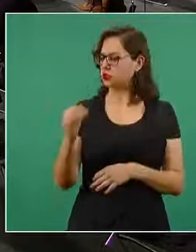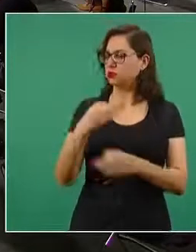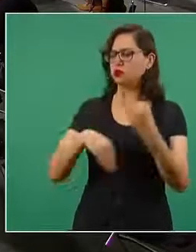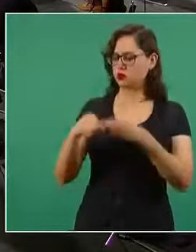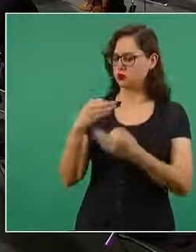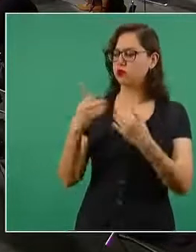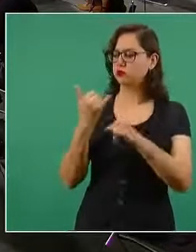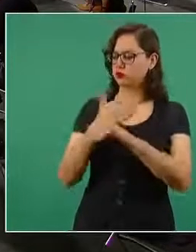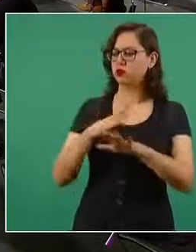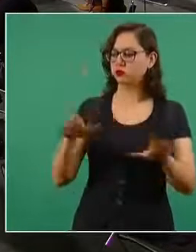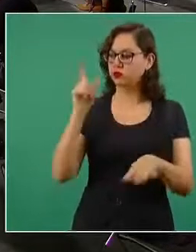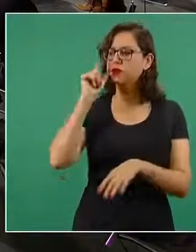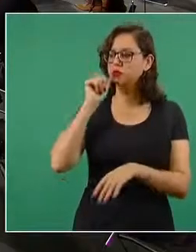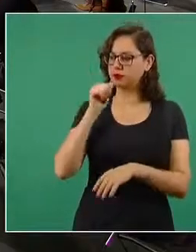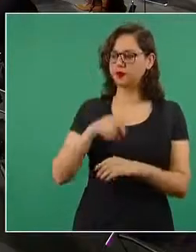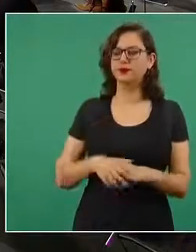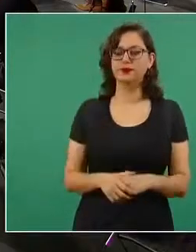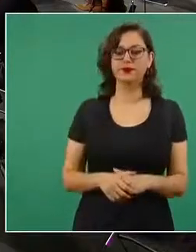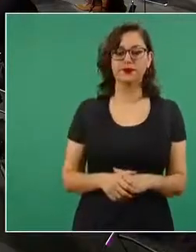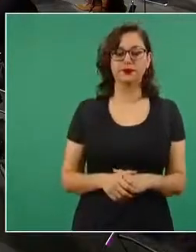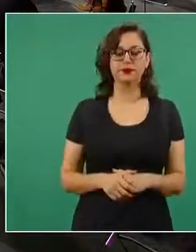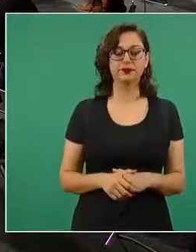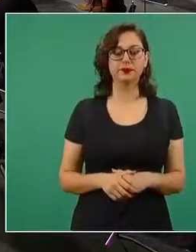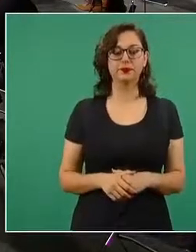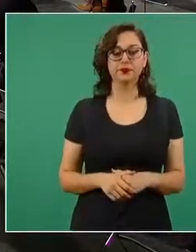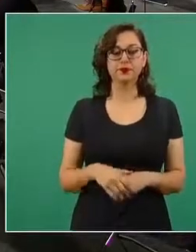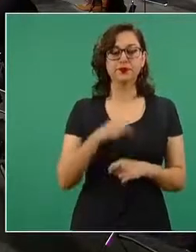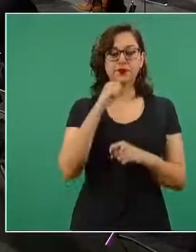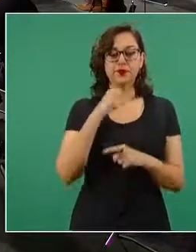bien, señor presidente. Y también,